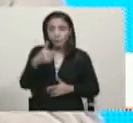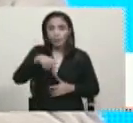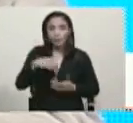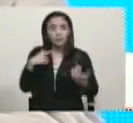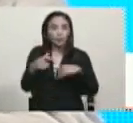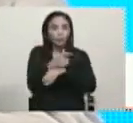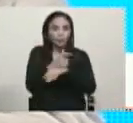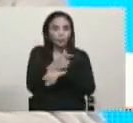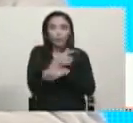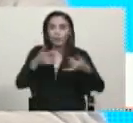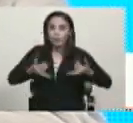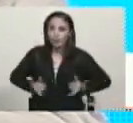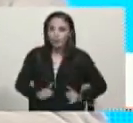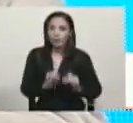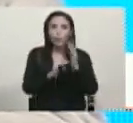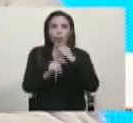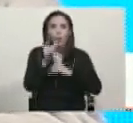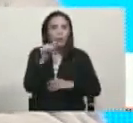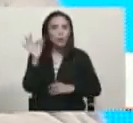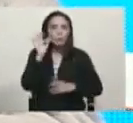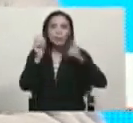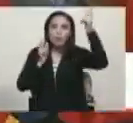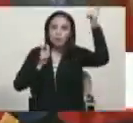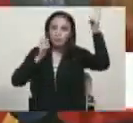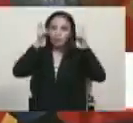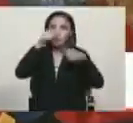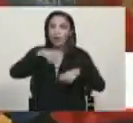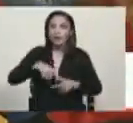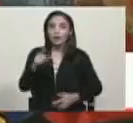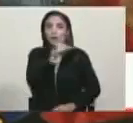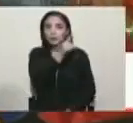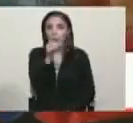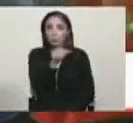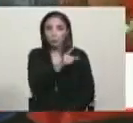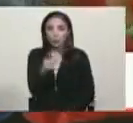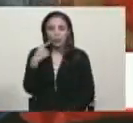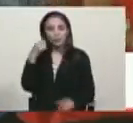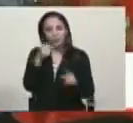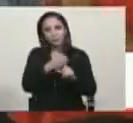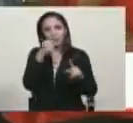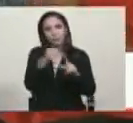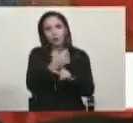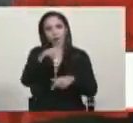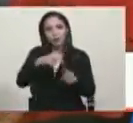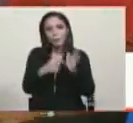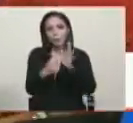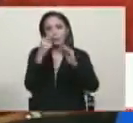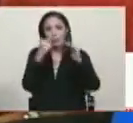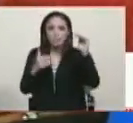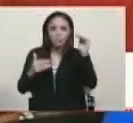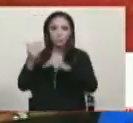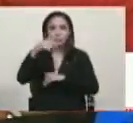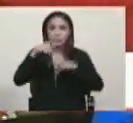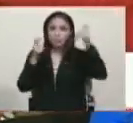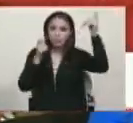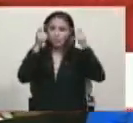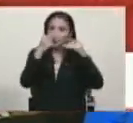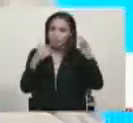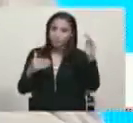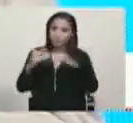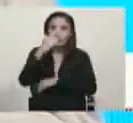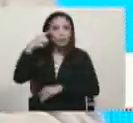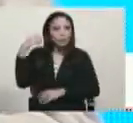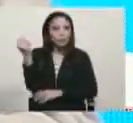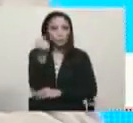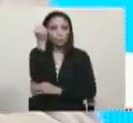gobernando los hijos de Urdaneta, este pueblo zuliano que se dedicará a hacer del Zulia la potencia que el comandante eterno Hugo Chávez soñó.